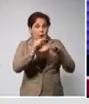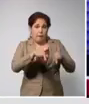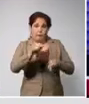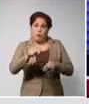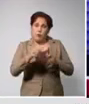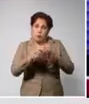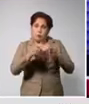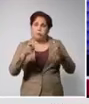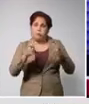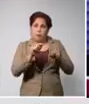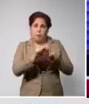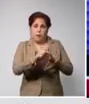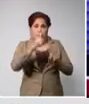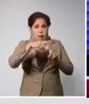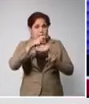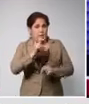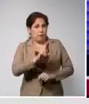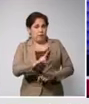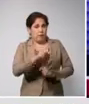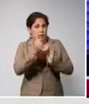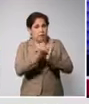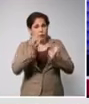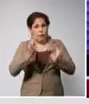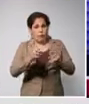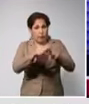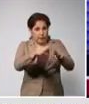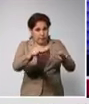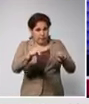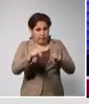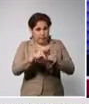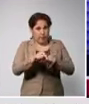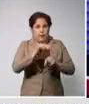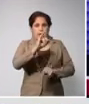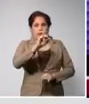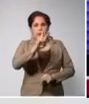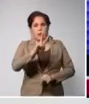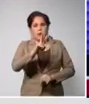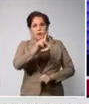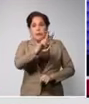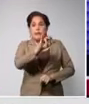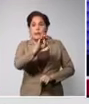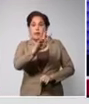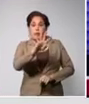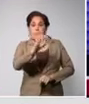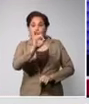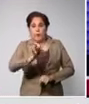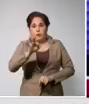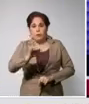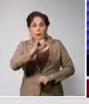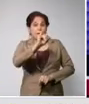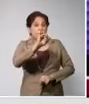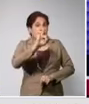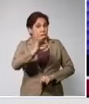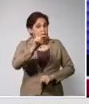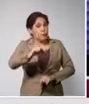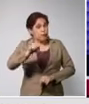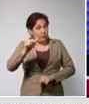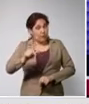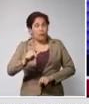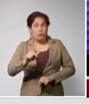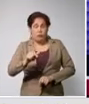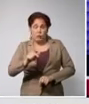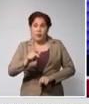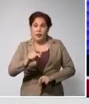elevada de casos confirmados, 68 pacientes. 7 menos que ayer, pero una cifra muy